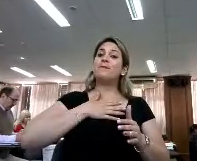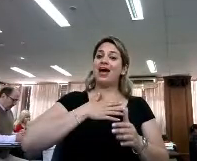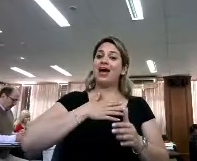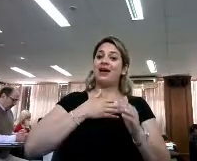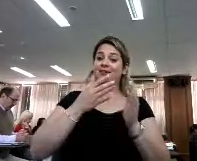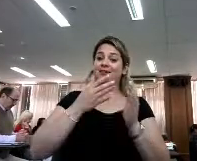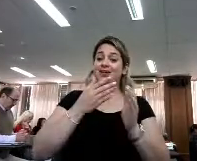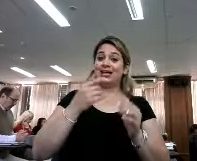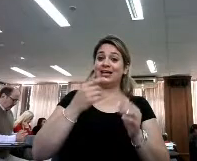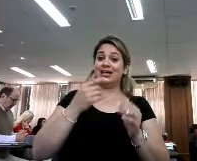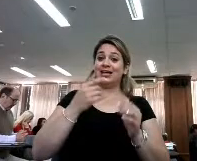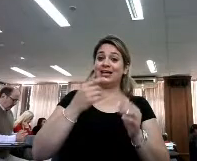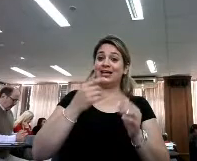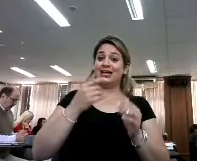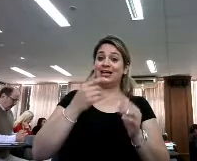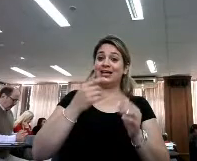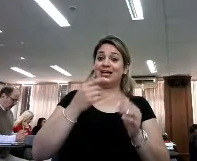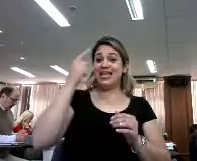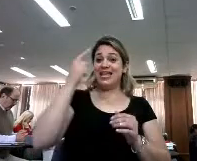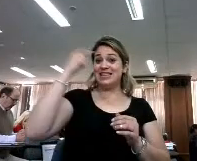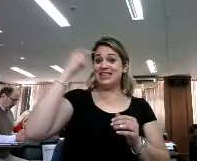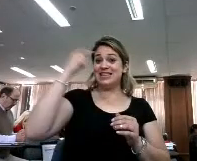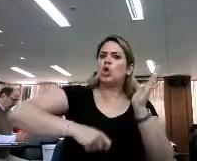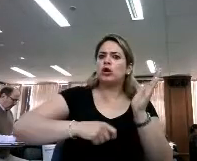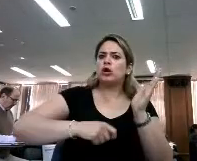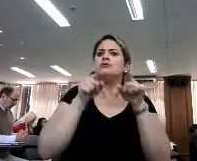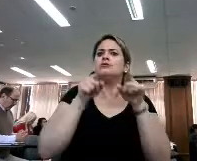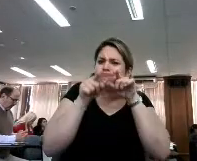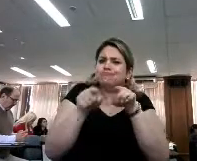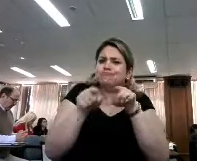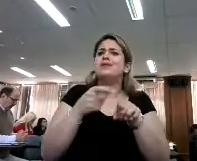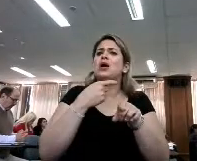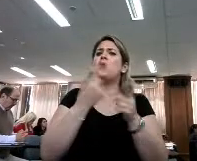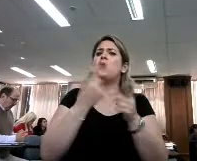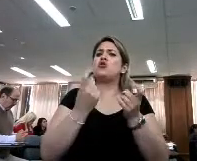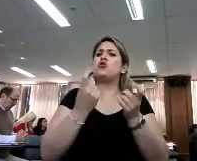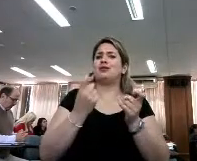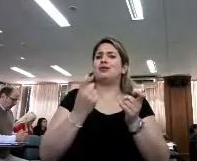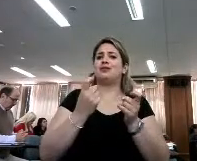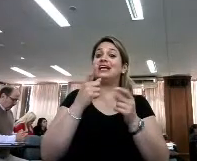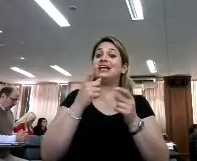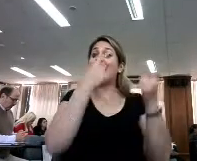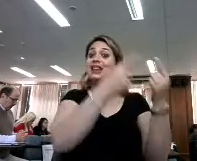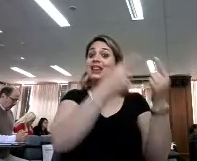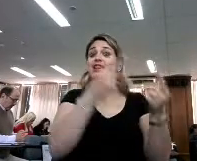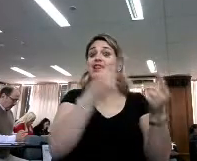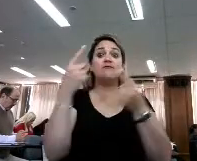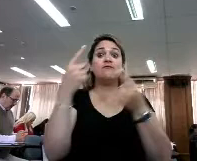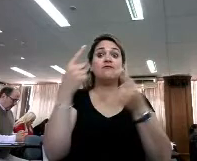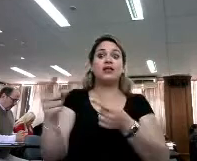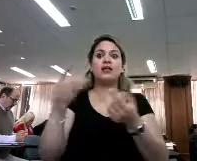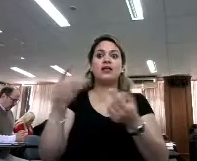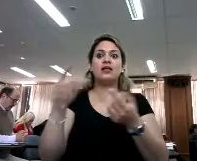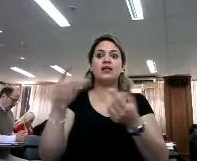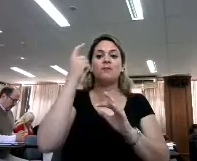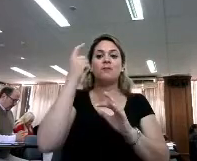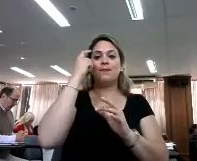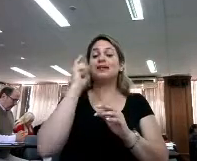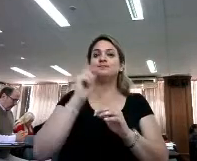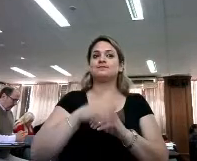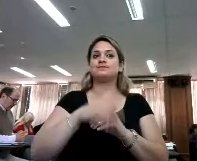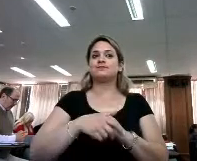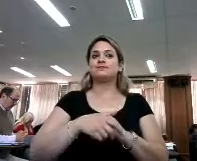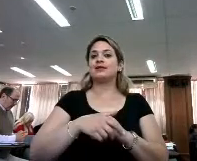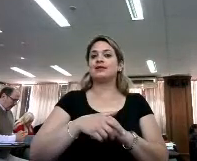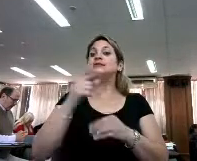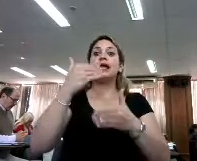particular las normas de derecho de autor buscan precisamente aterrizar esas diferentes visiones de la realidad a través